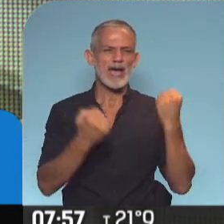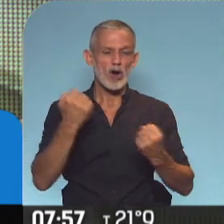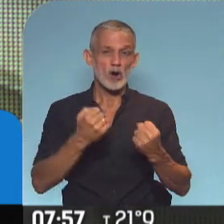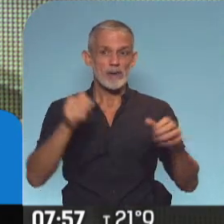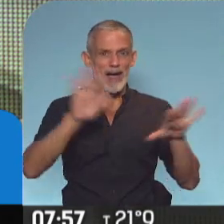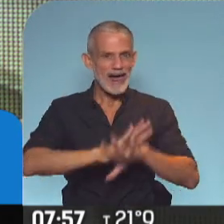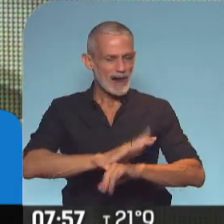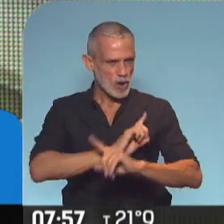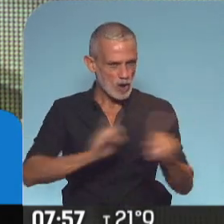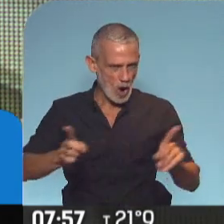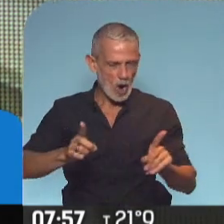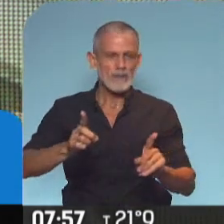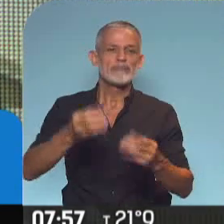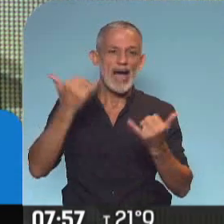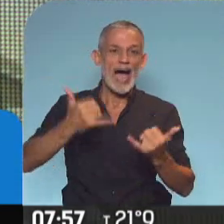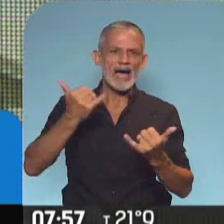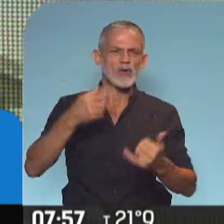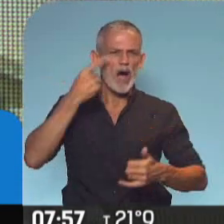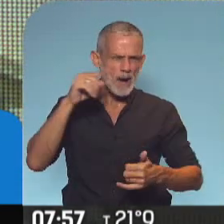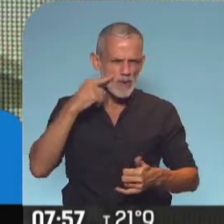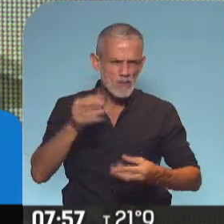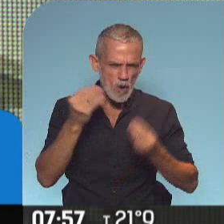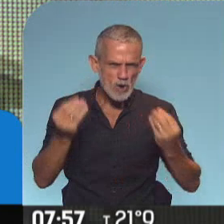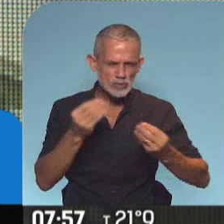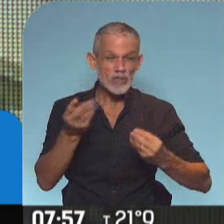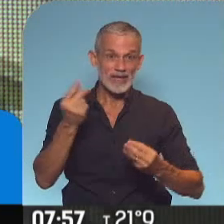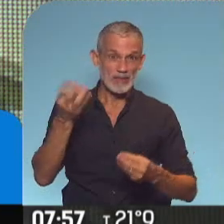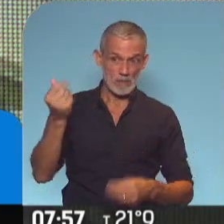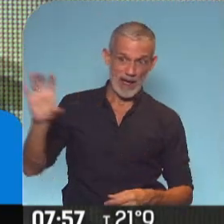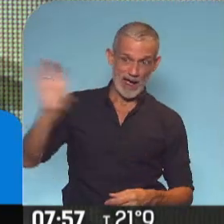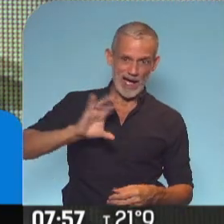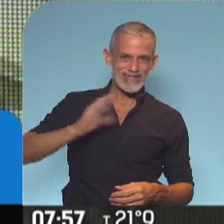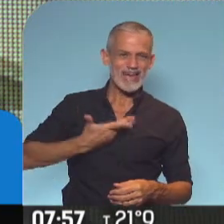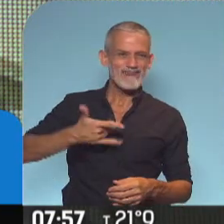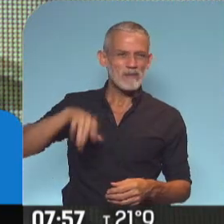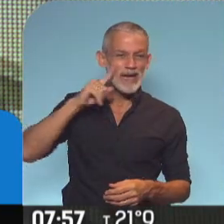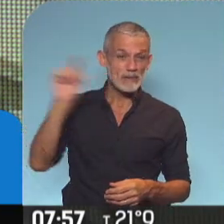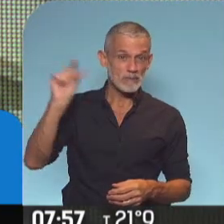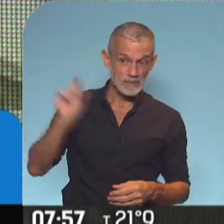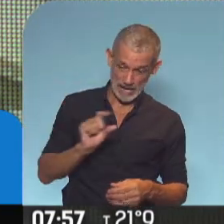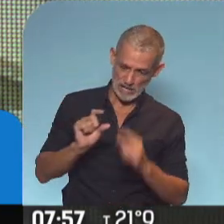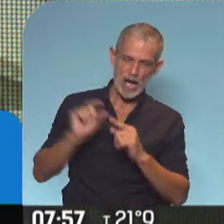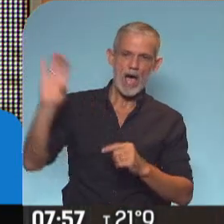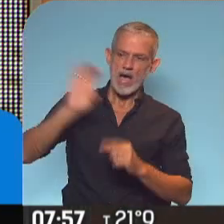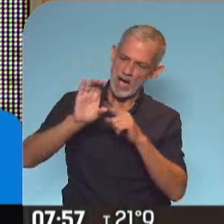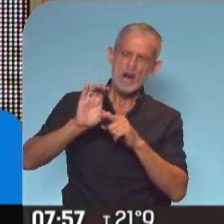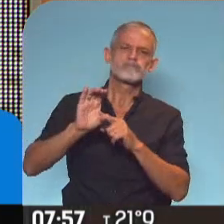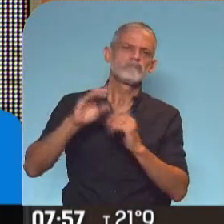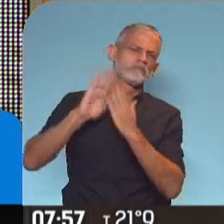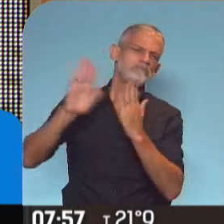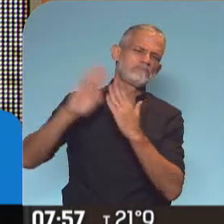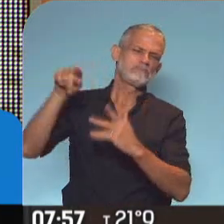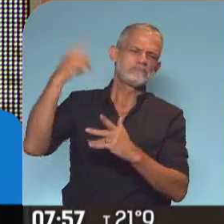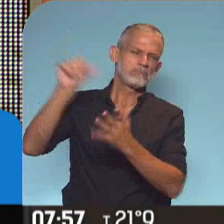errada, sino que hubo además una intencionalidad de que estos recursos que se tomaron del Fondo Monetario se fugaran. Bueno, yo no tengo la menor